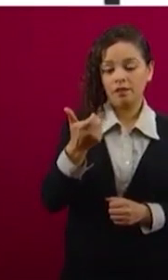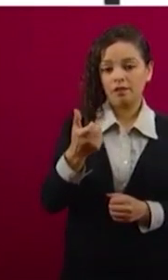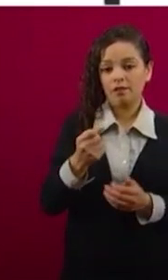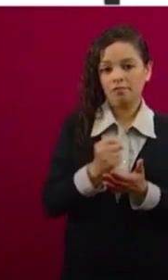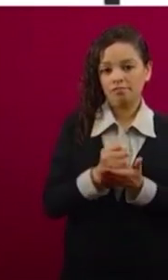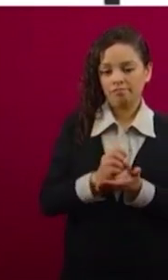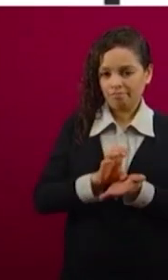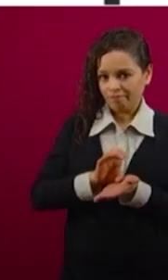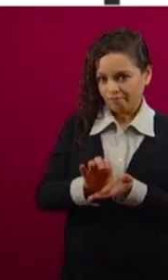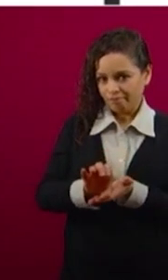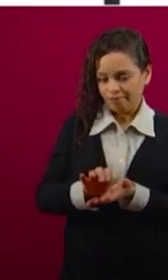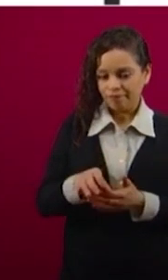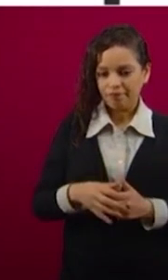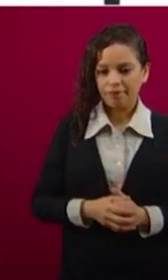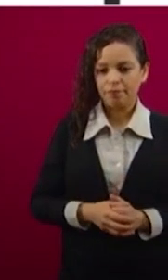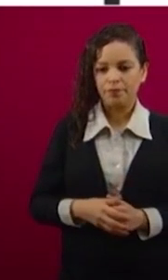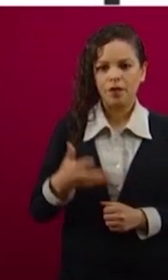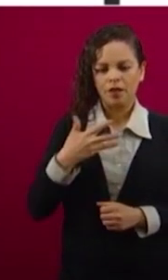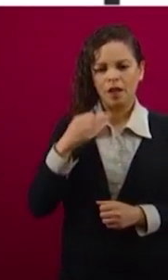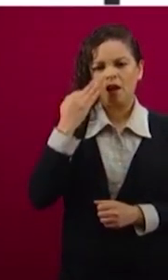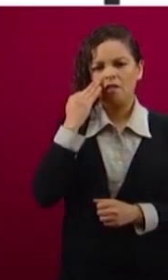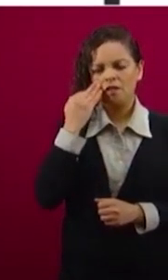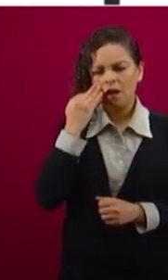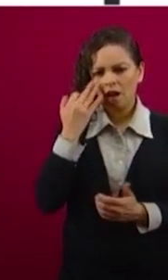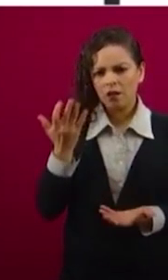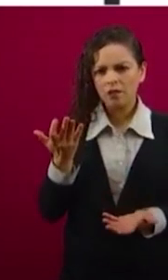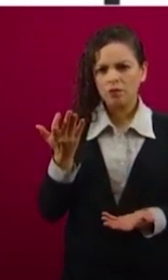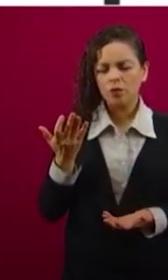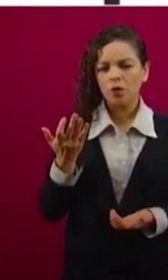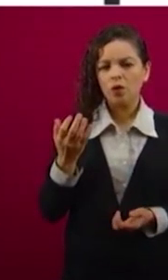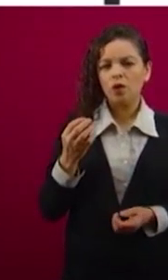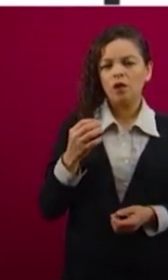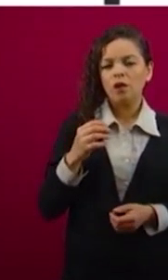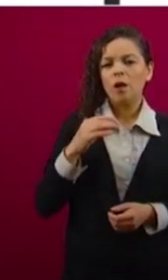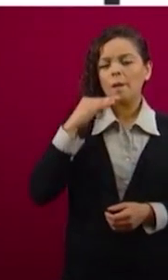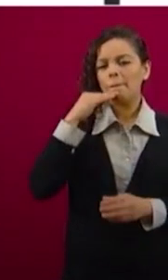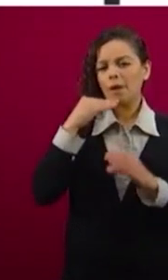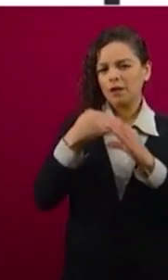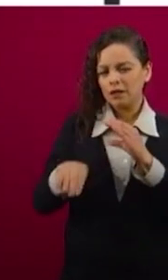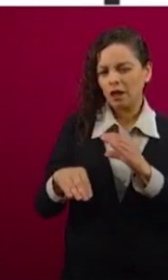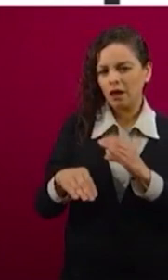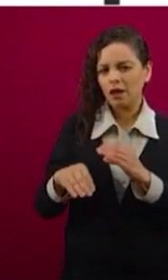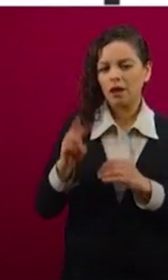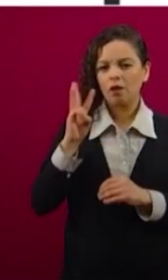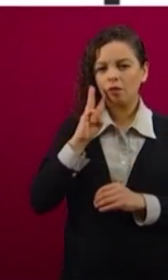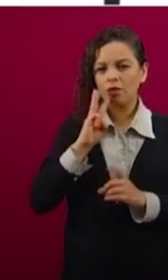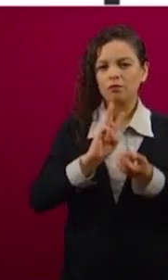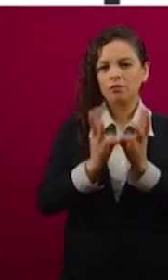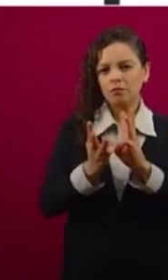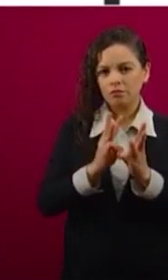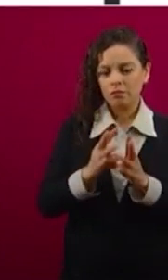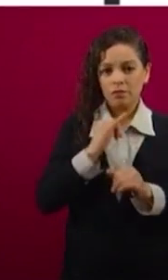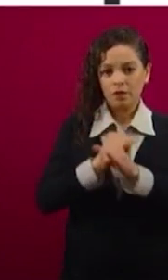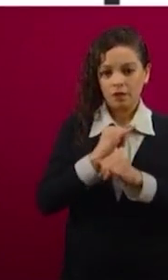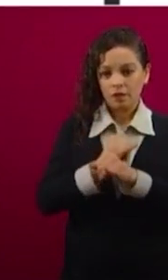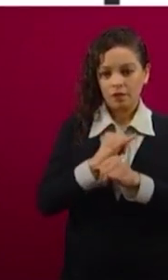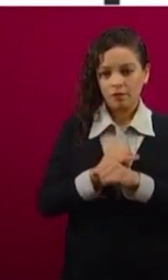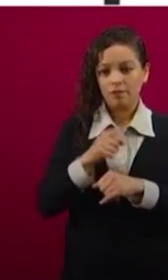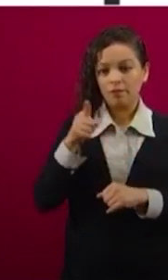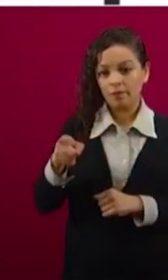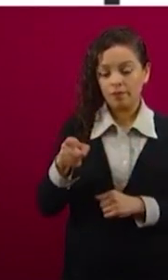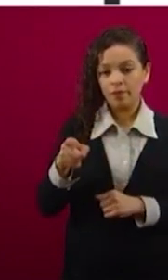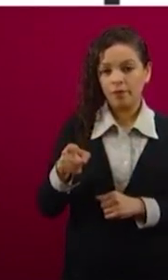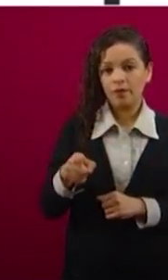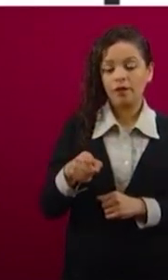cuentas de facebook mensajes de whatsapp páginas de internet que empiezan a poner por motivos de kobe tienes un